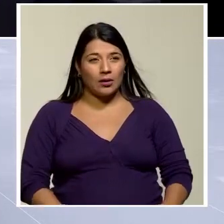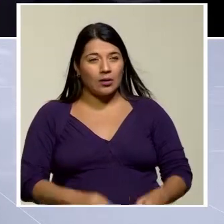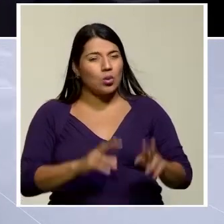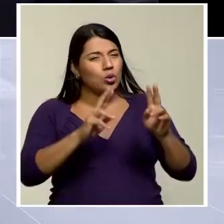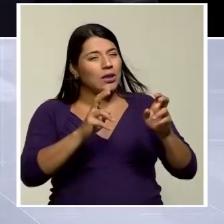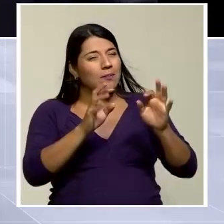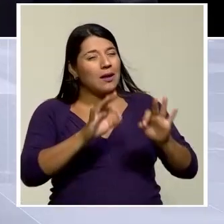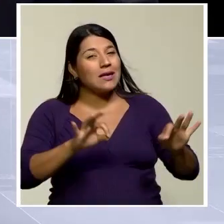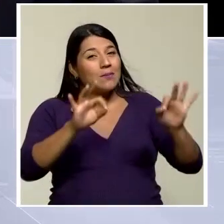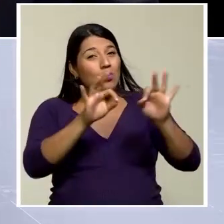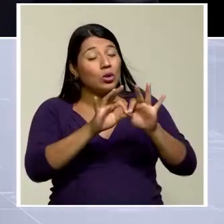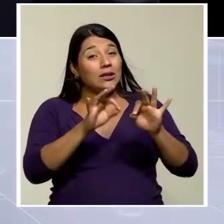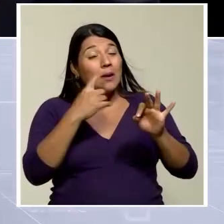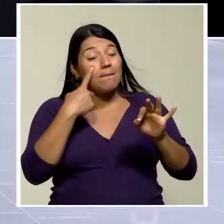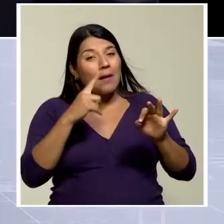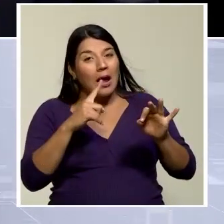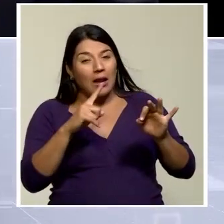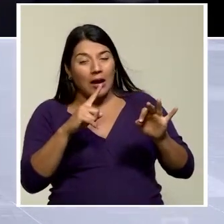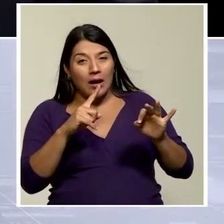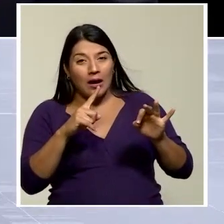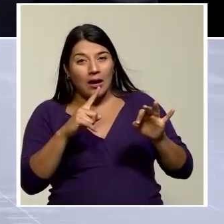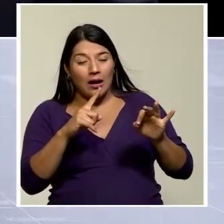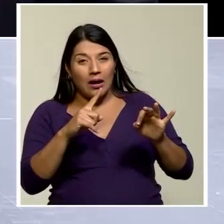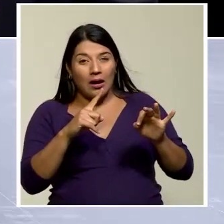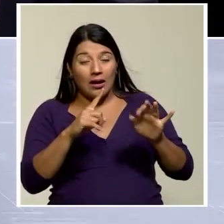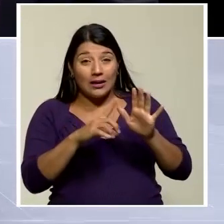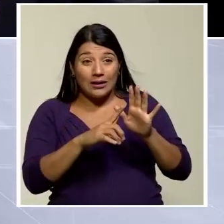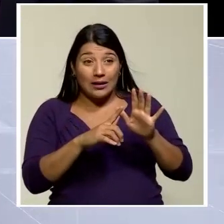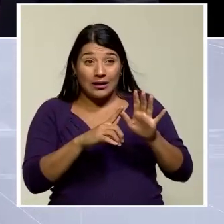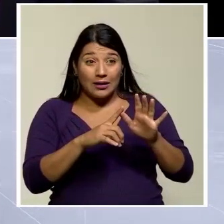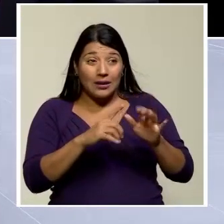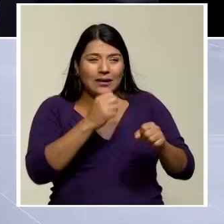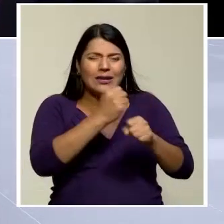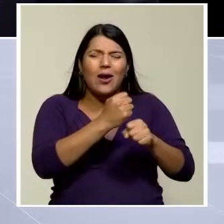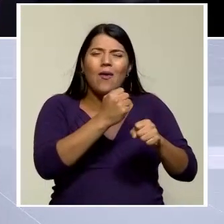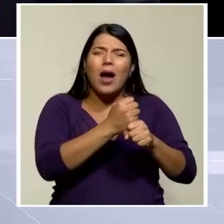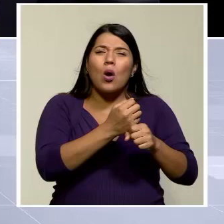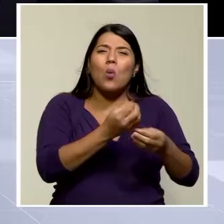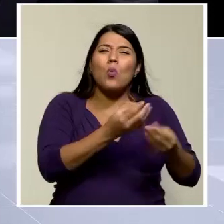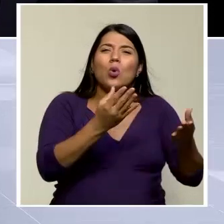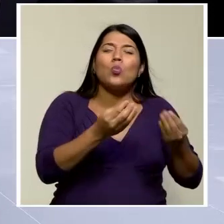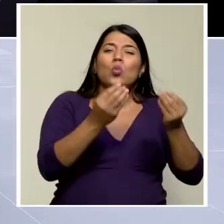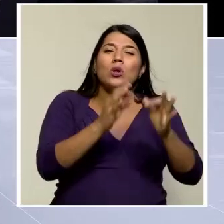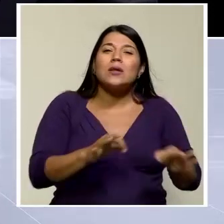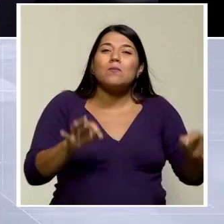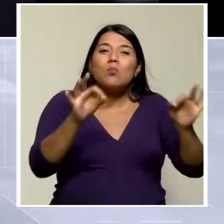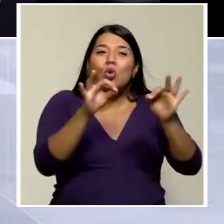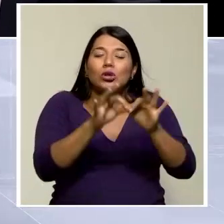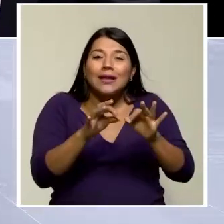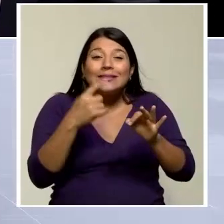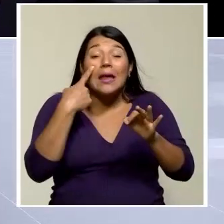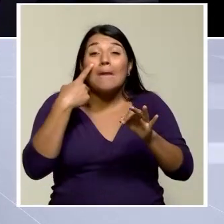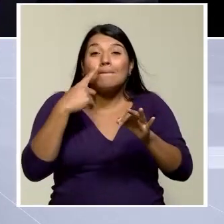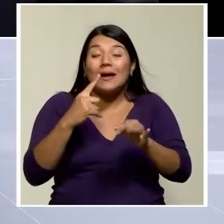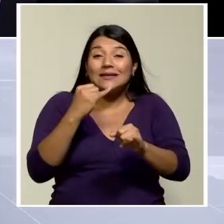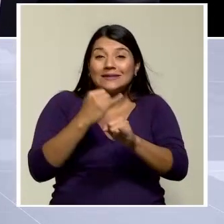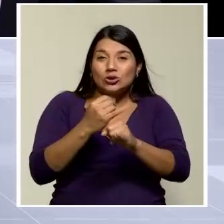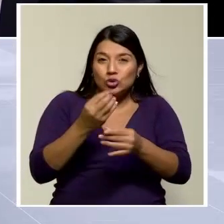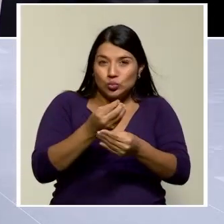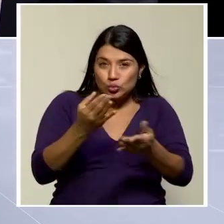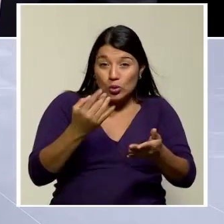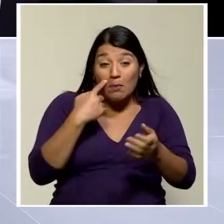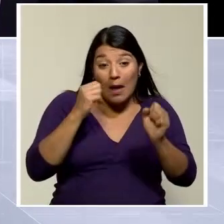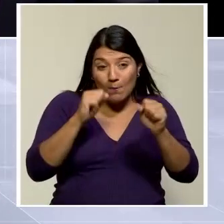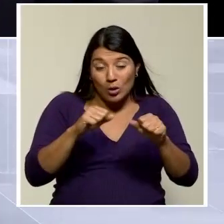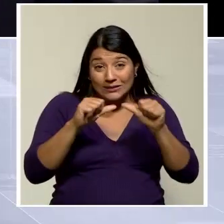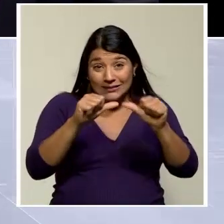Fundamental para el funcionamiento. El empleo público es fundamental para el funcionamiento de las instituciones públicas, para garantizar la prestación